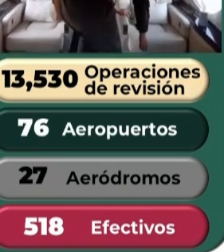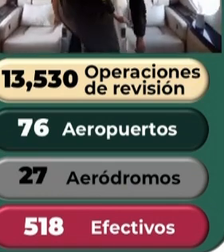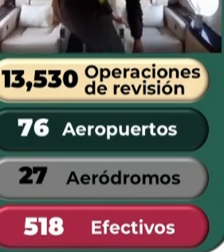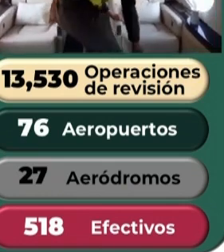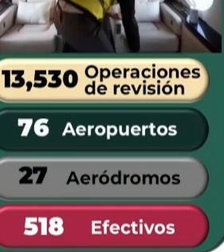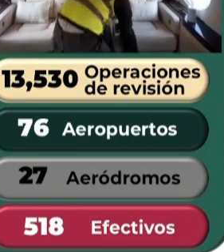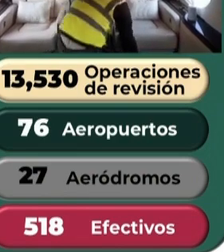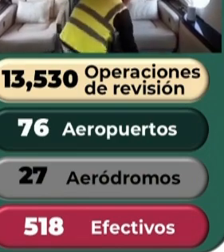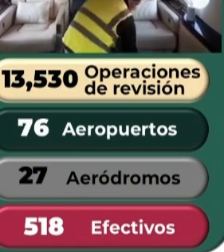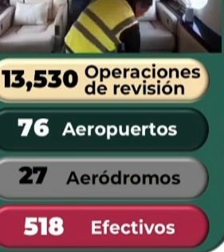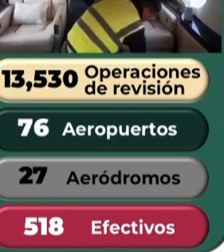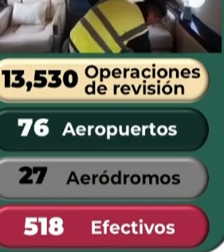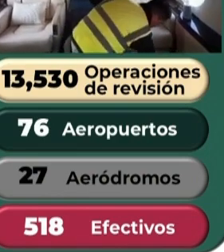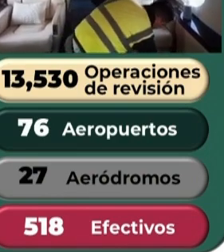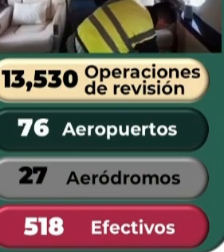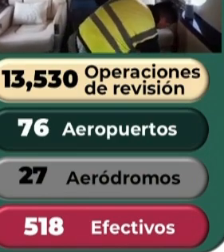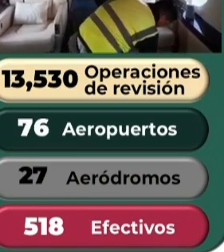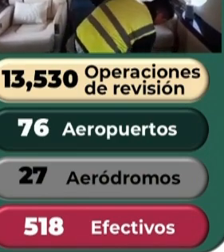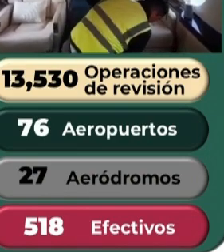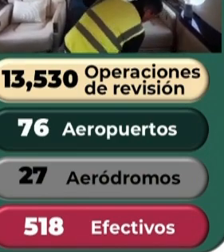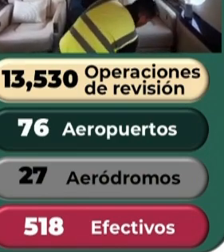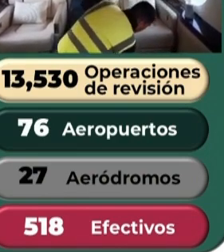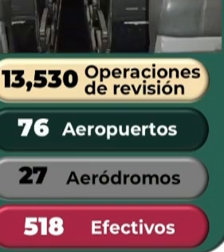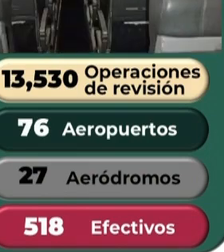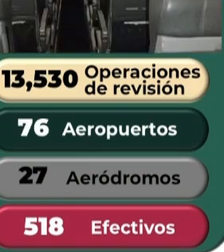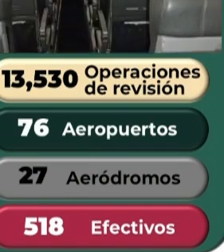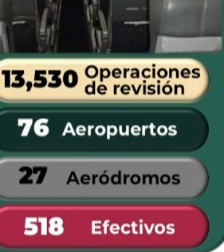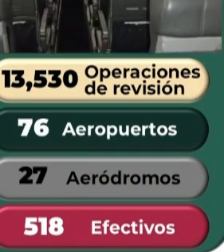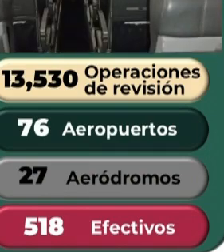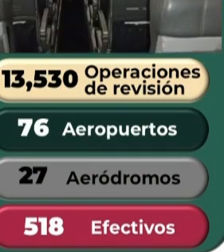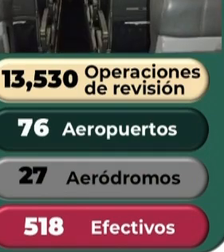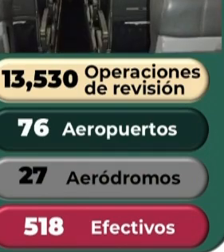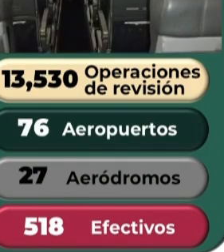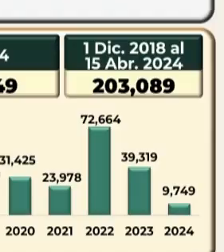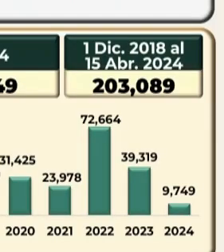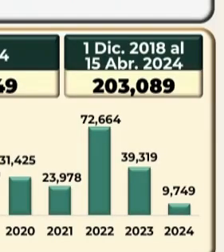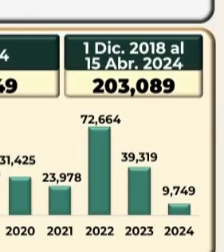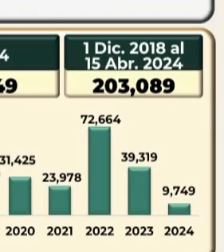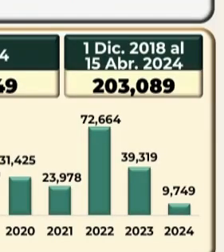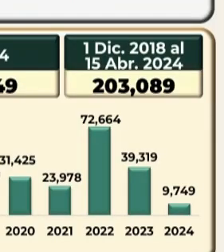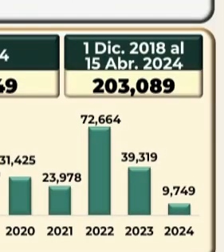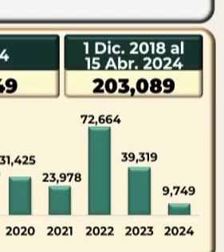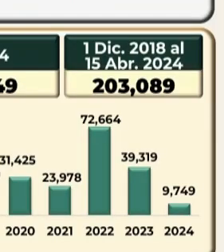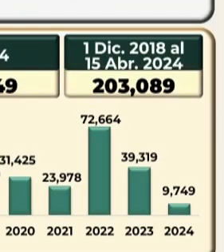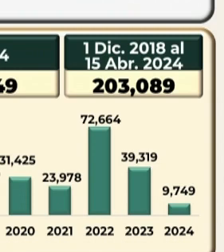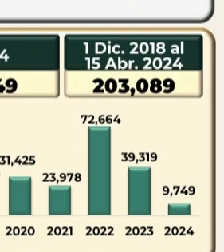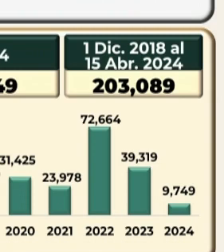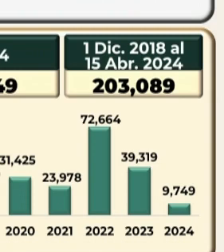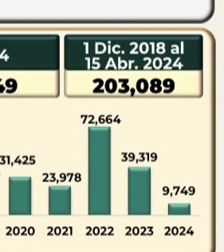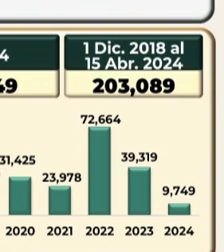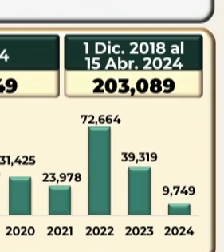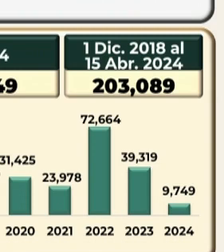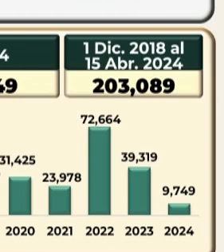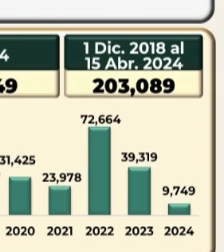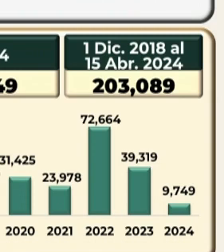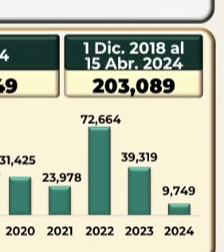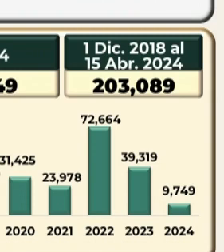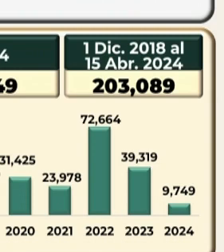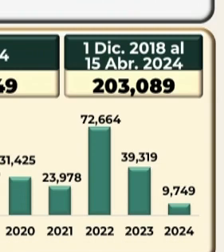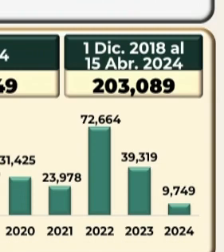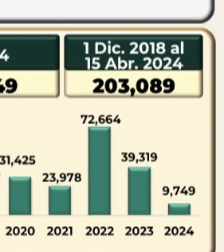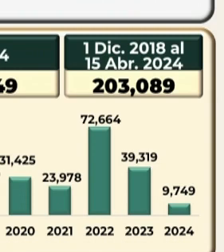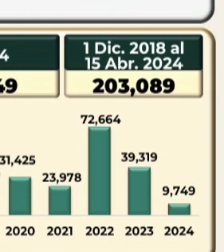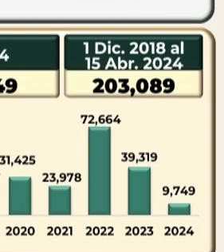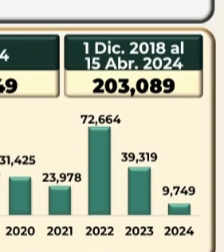27 aeródromos, 518 efectivos. En lo que se refiere al decomisos de armas de fuego y cargadores, como podemos